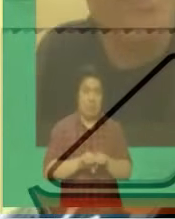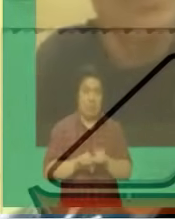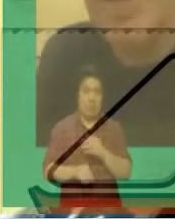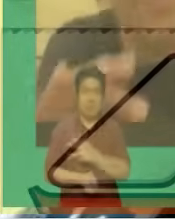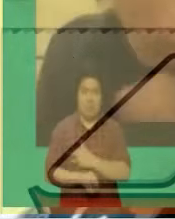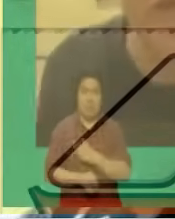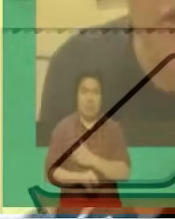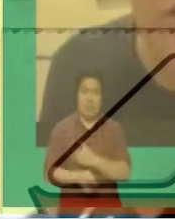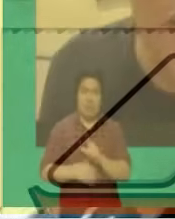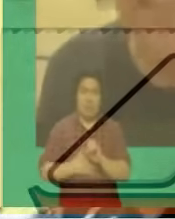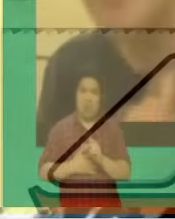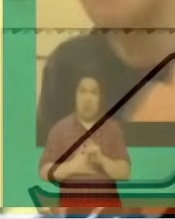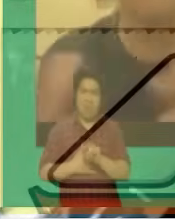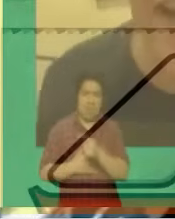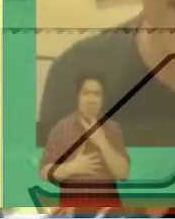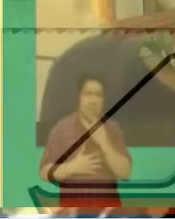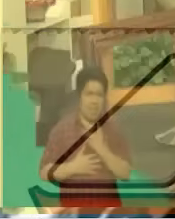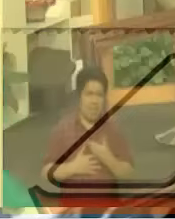hijos de los